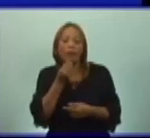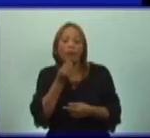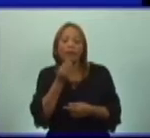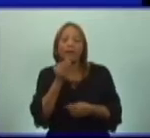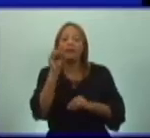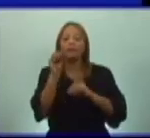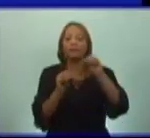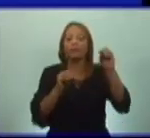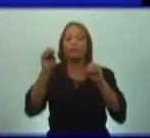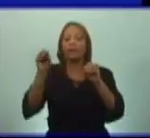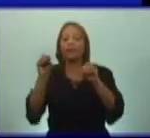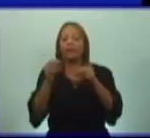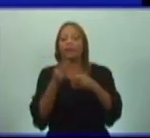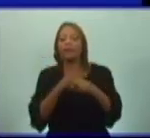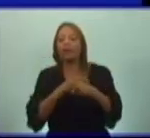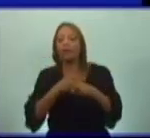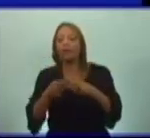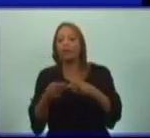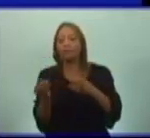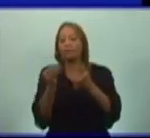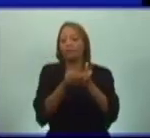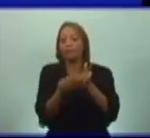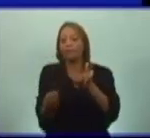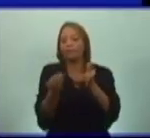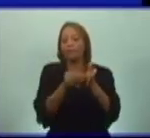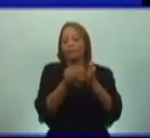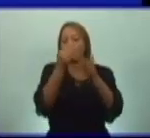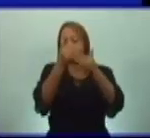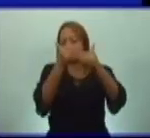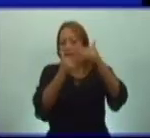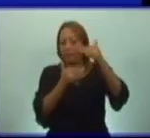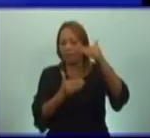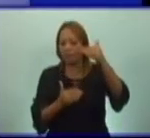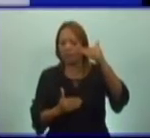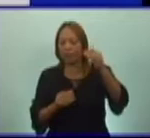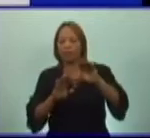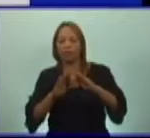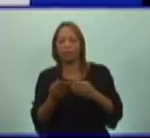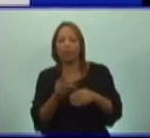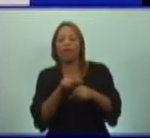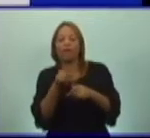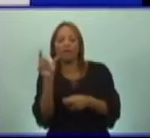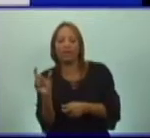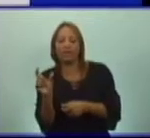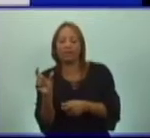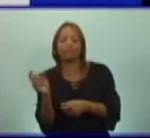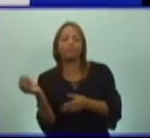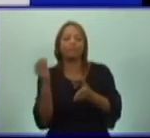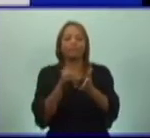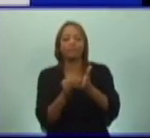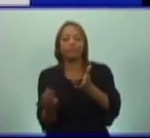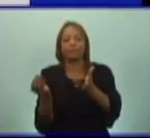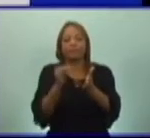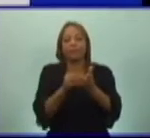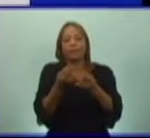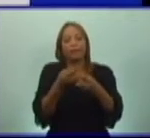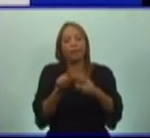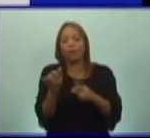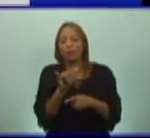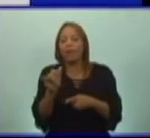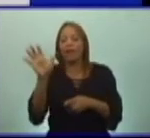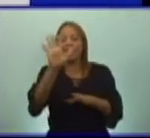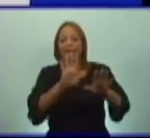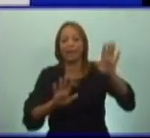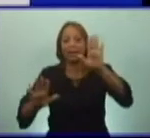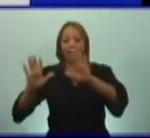ubicar cada hecho en el tiempo y el orden cronológico en el que ocurrieron. Pero además ubicar en mapa el